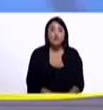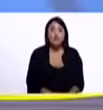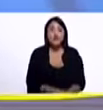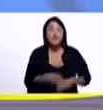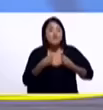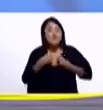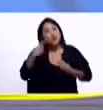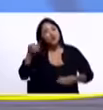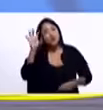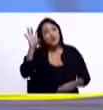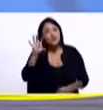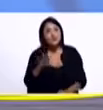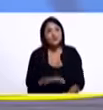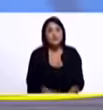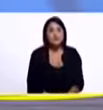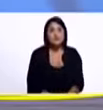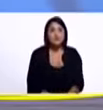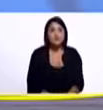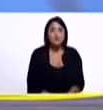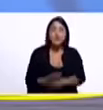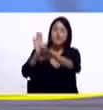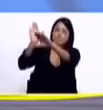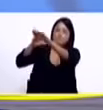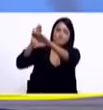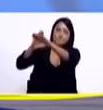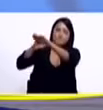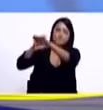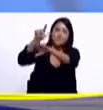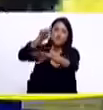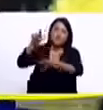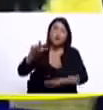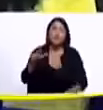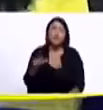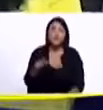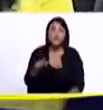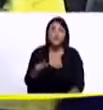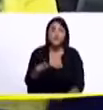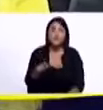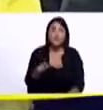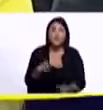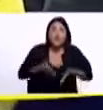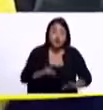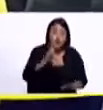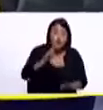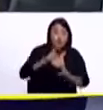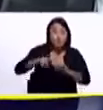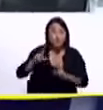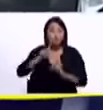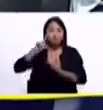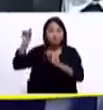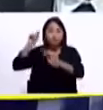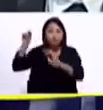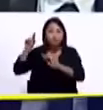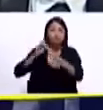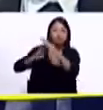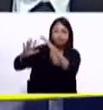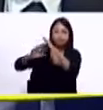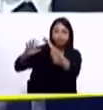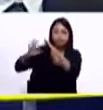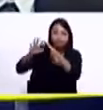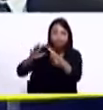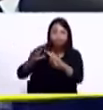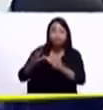afuera. A ellos siempre les envío un mensaje, a los que tuvieron que irse en esos duros años